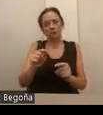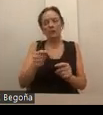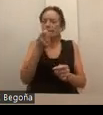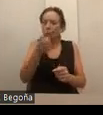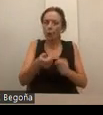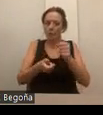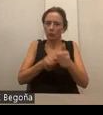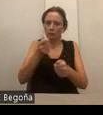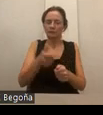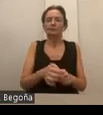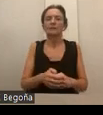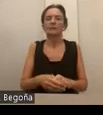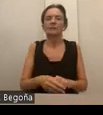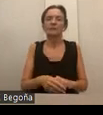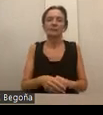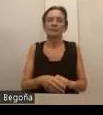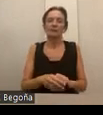estreñimiento.